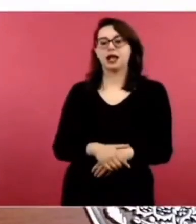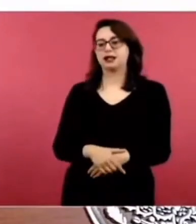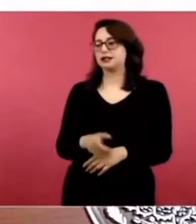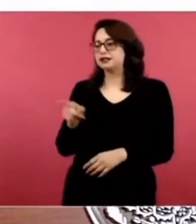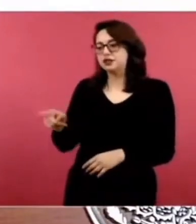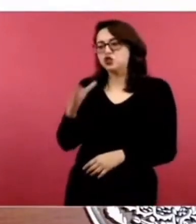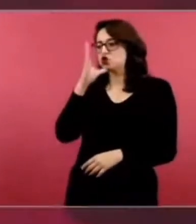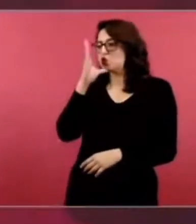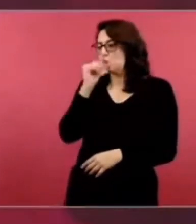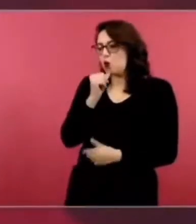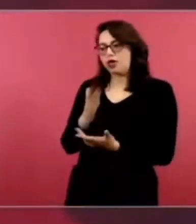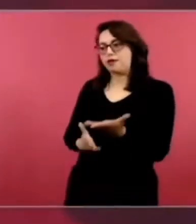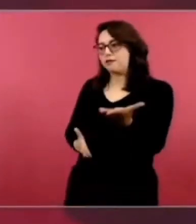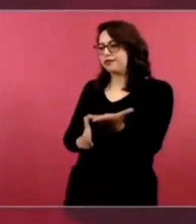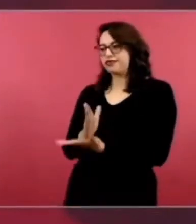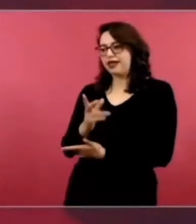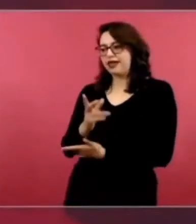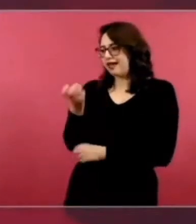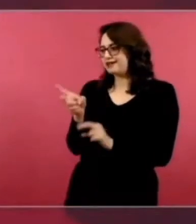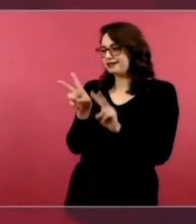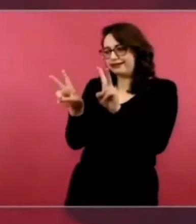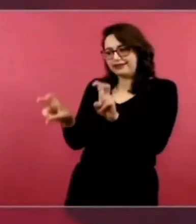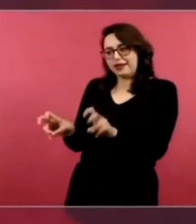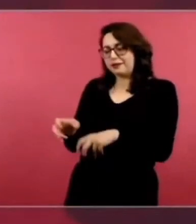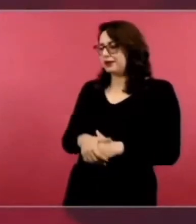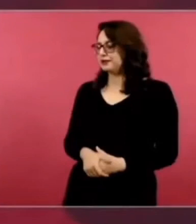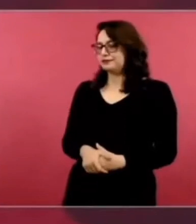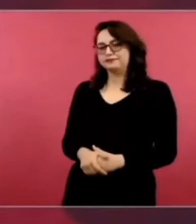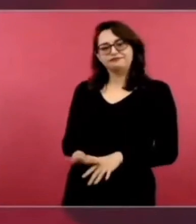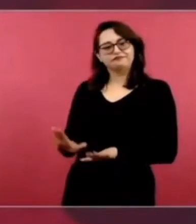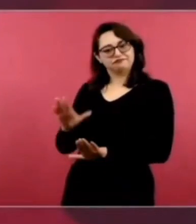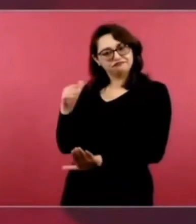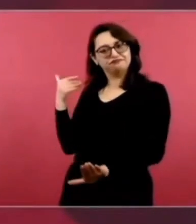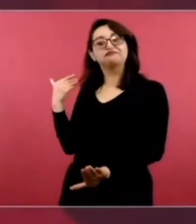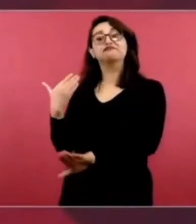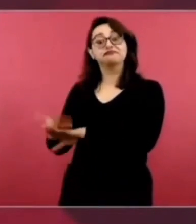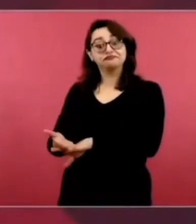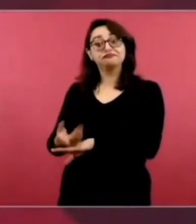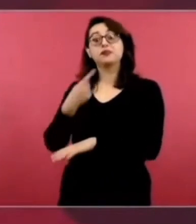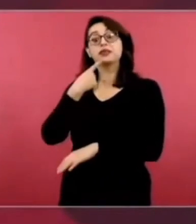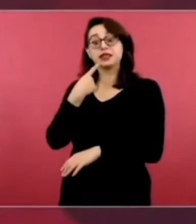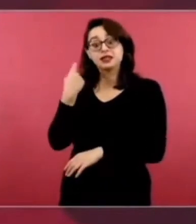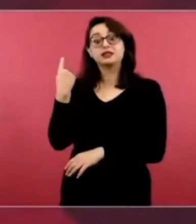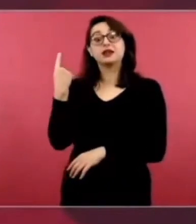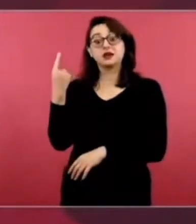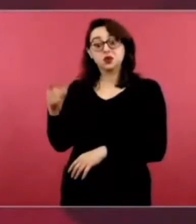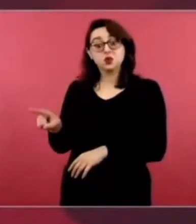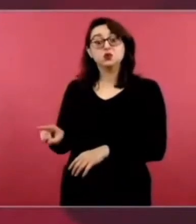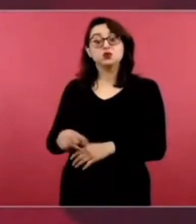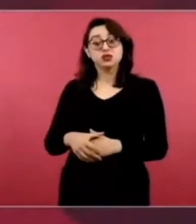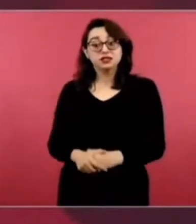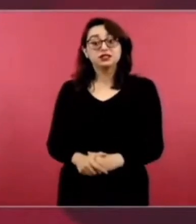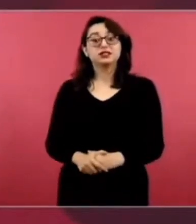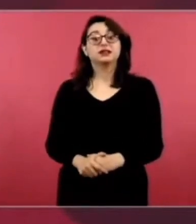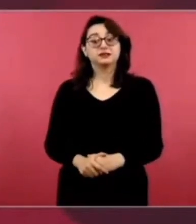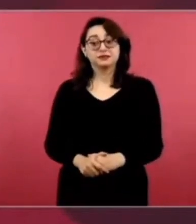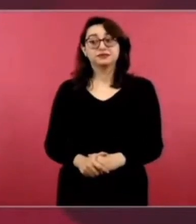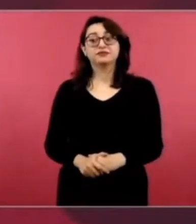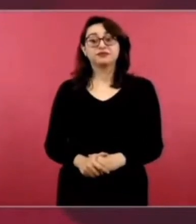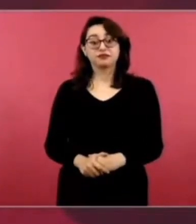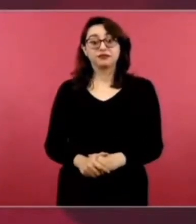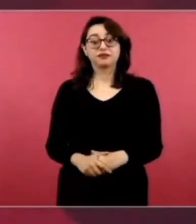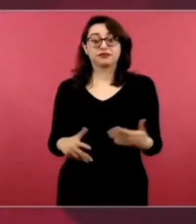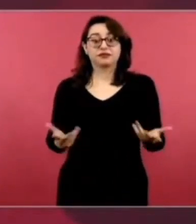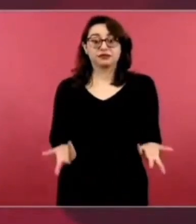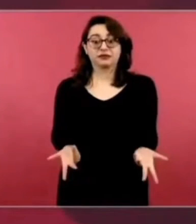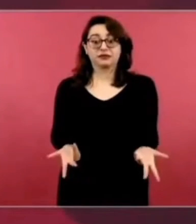corresponde al gobernador de Texas esto que tiene que ver con